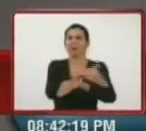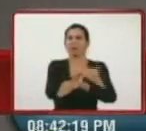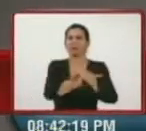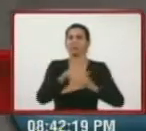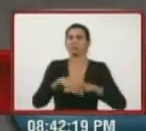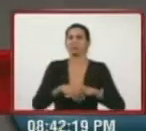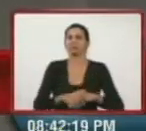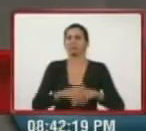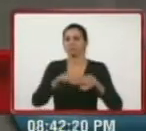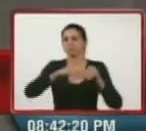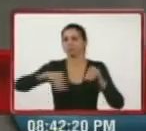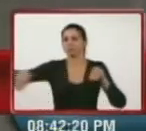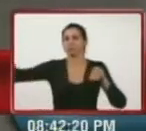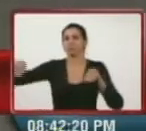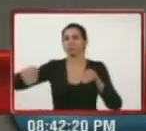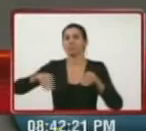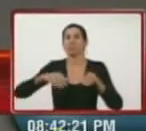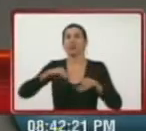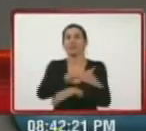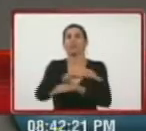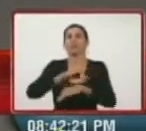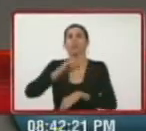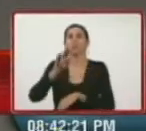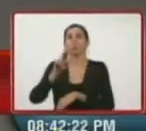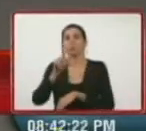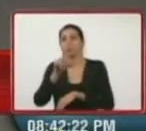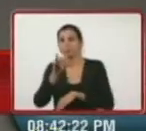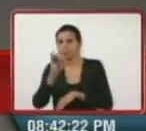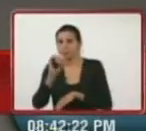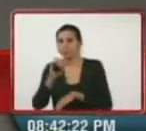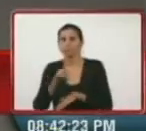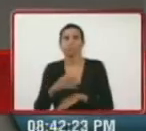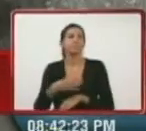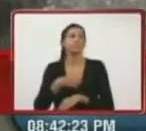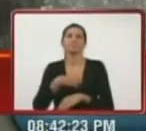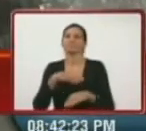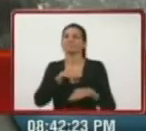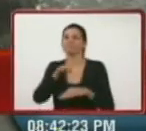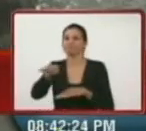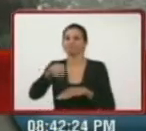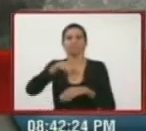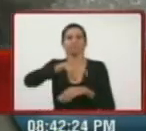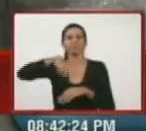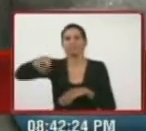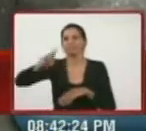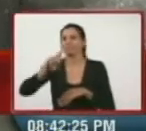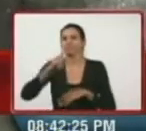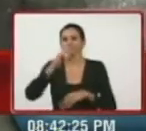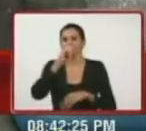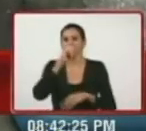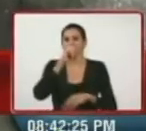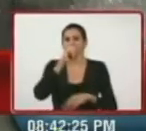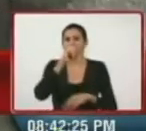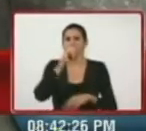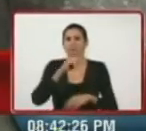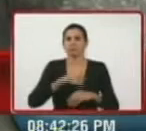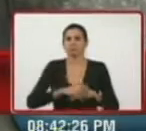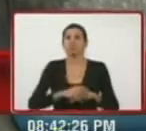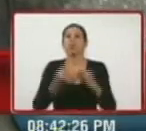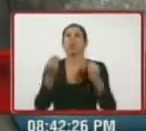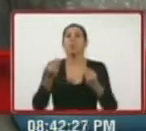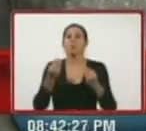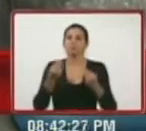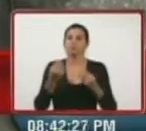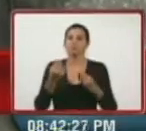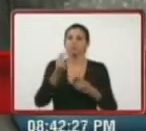barricadas a lo largo de la avenida Julio Centeno, impidiendo el derecho de libre tránsito. Una vez más podemos observar cómo estas personas que supuestamente